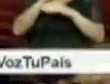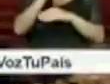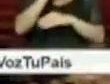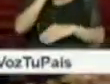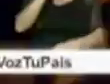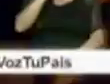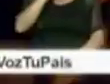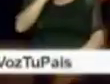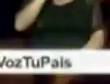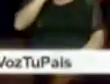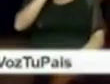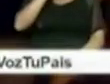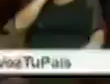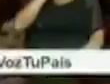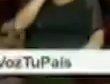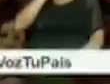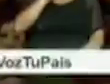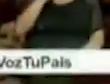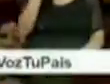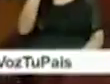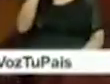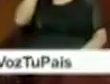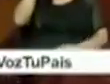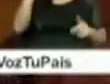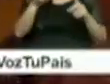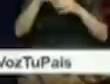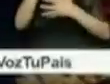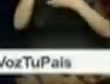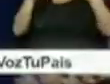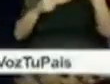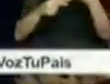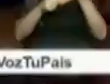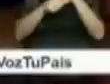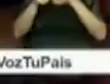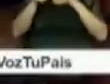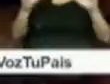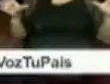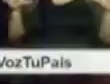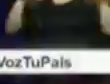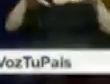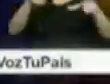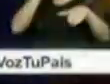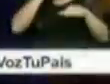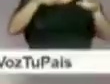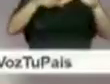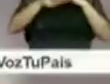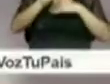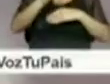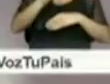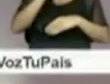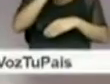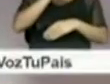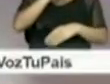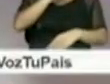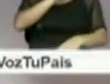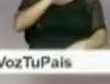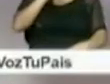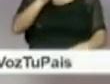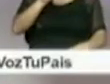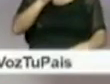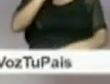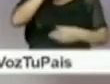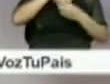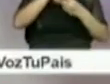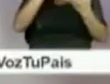Xi Jinping, firmó 11 convenios con sus pares ecuatorianos. Participaron de la inauguración de Coca-Cola Sinclair, entre